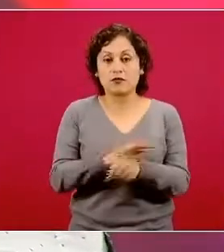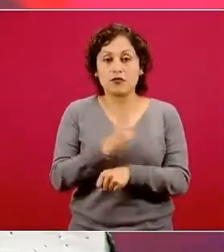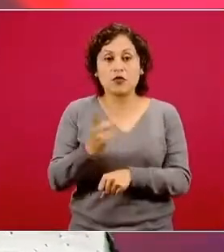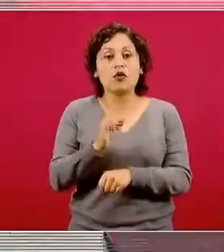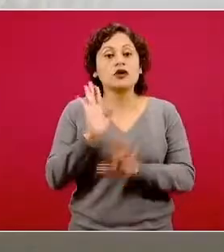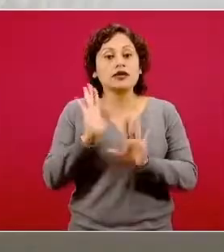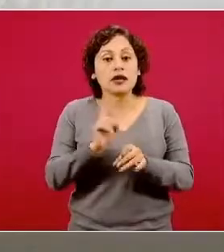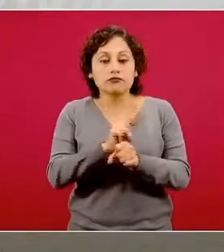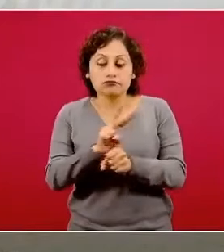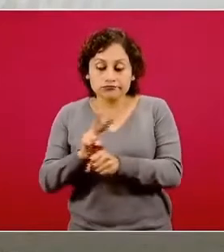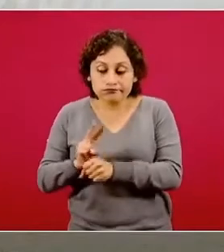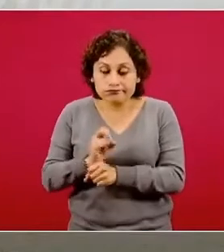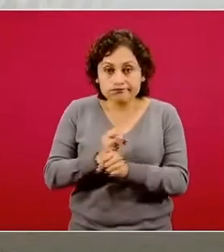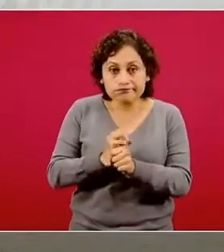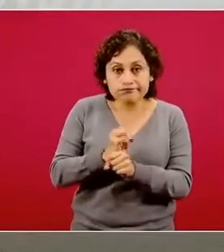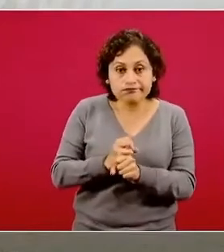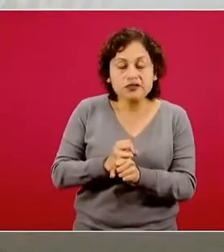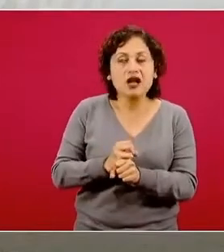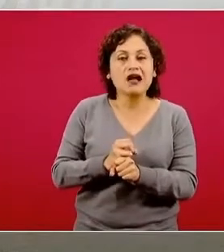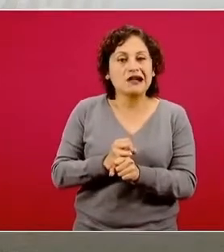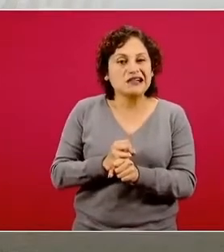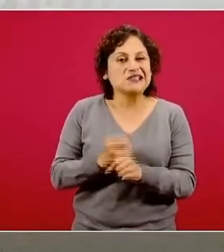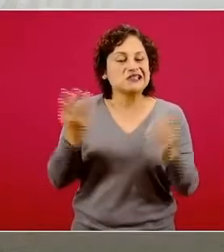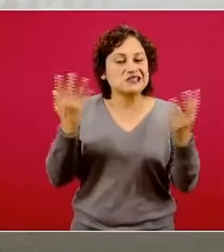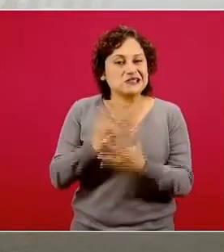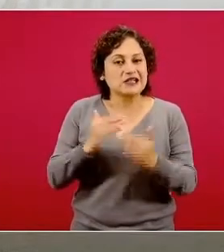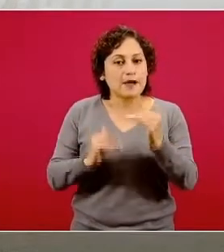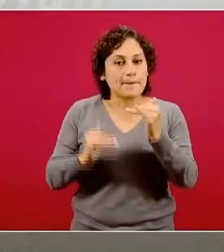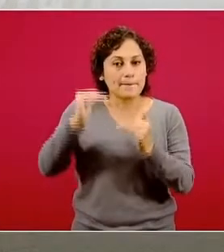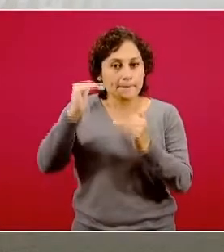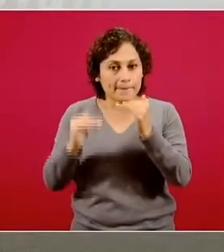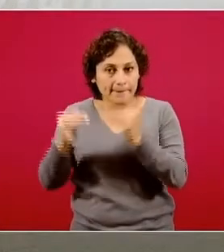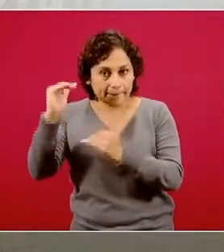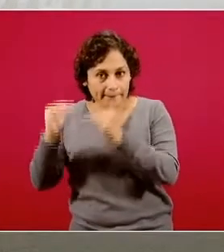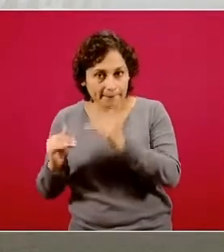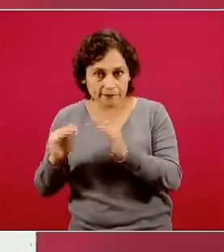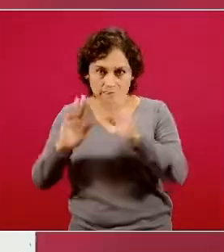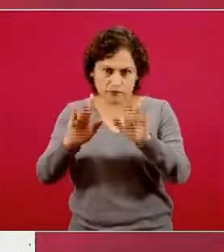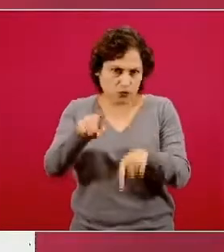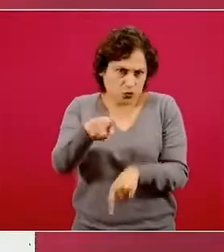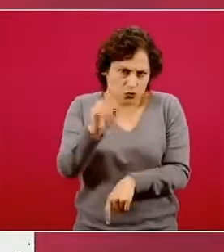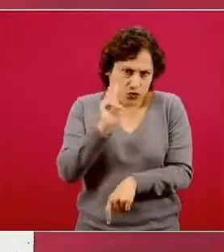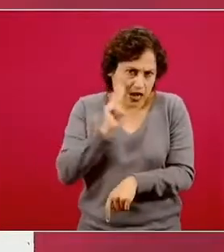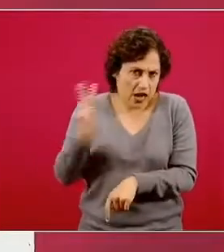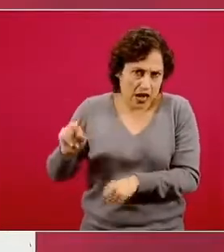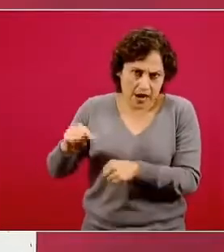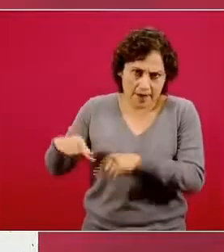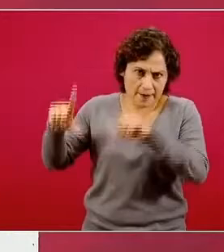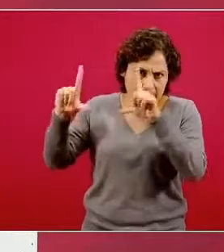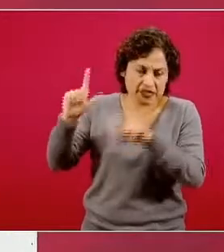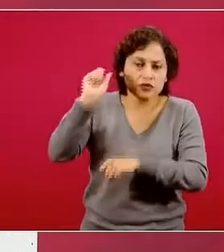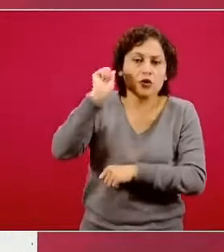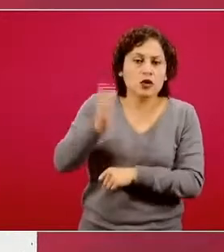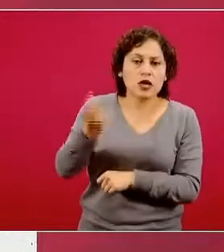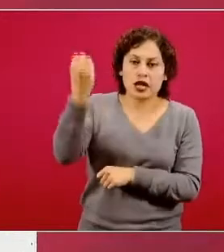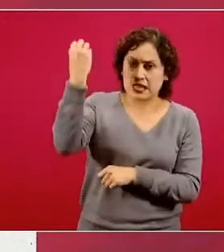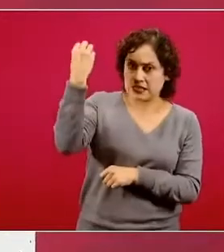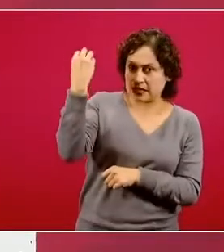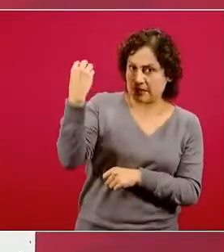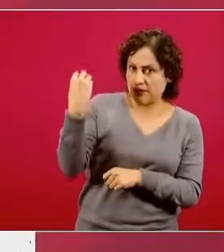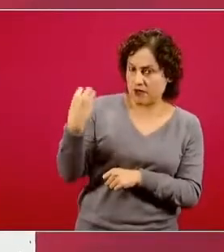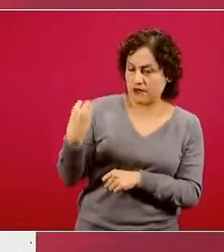en estos indicadores y en realidad, pues como ustedes lo han visto aquí, el semáforo lo